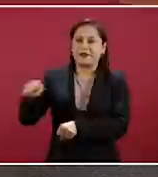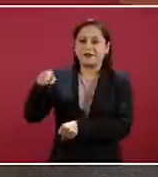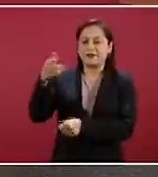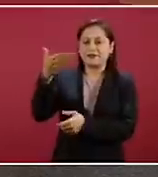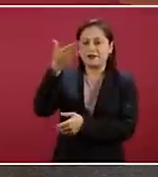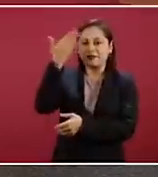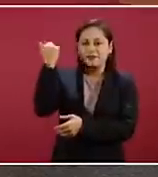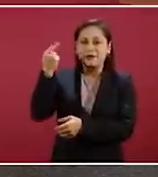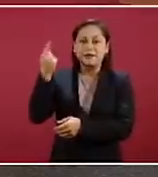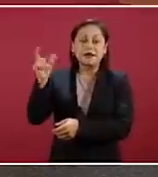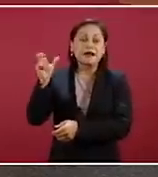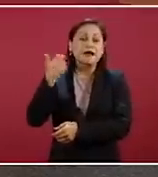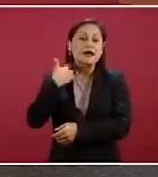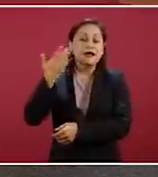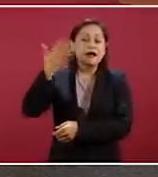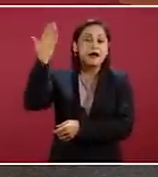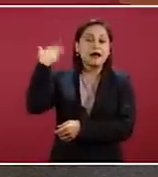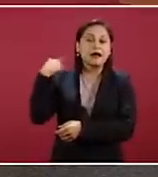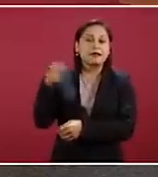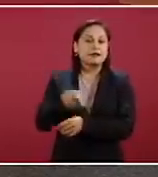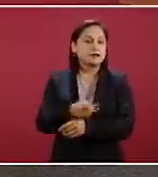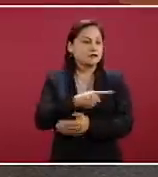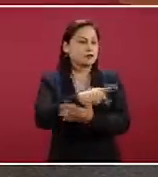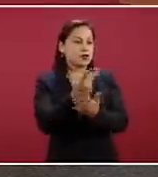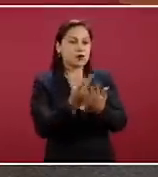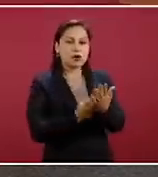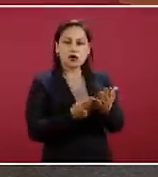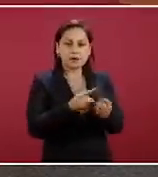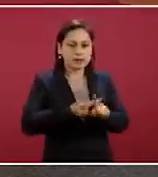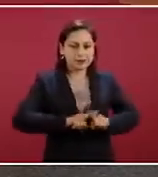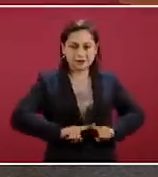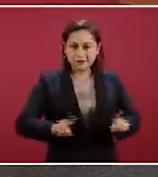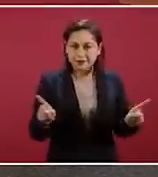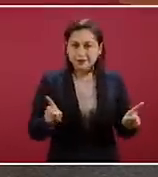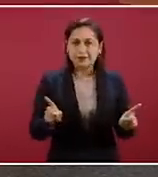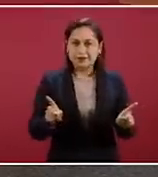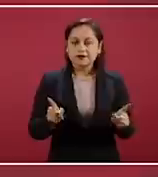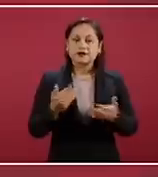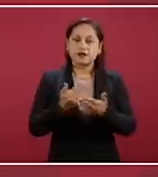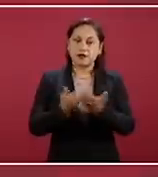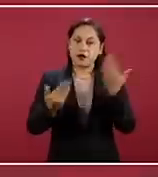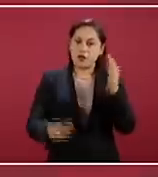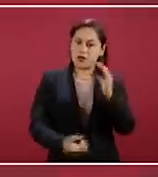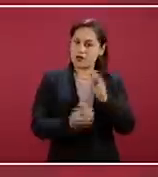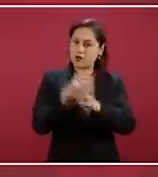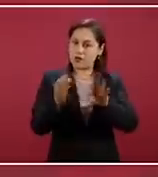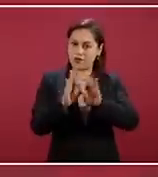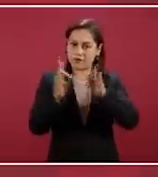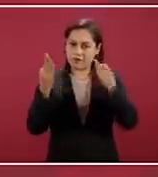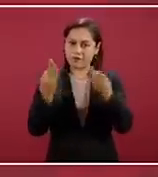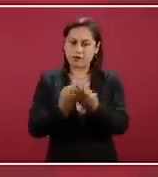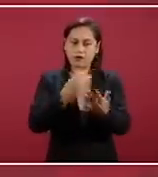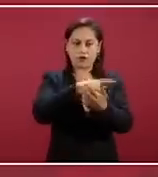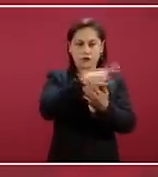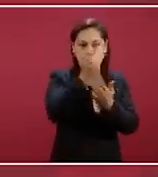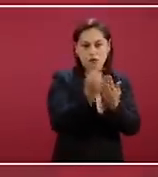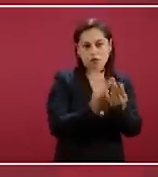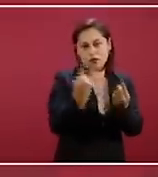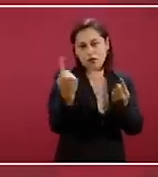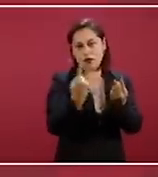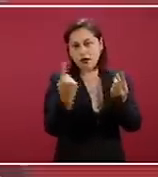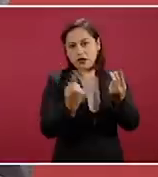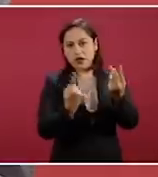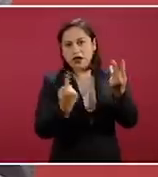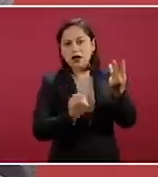es otro esquema, es otra manera de abordar